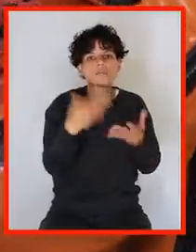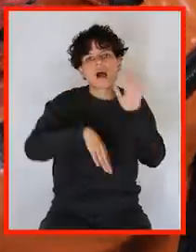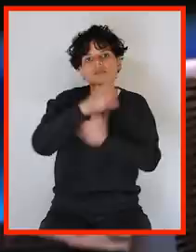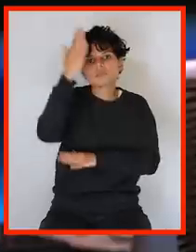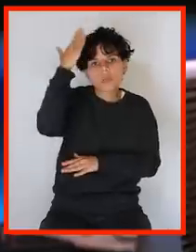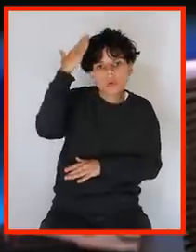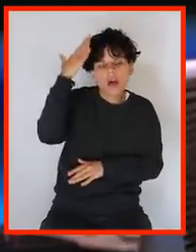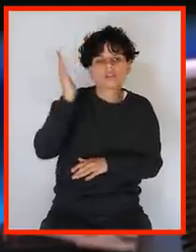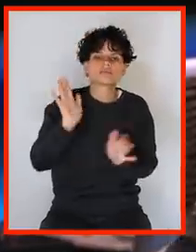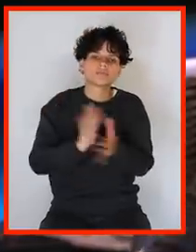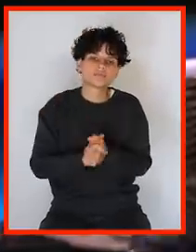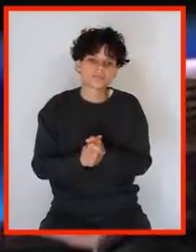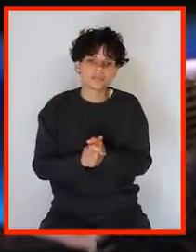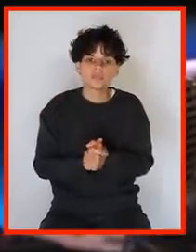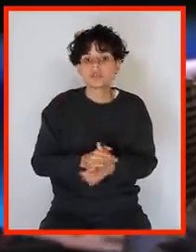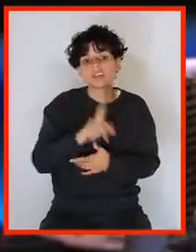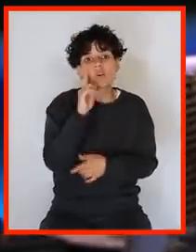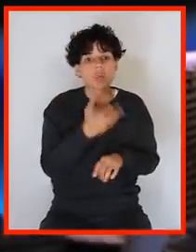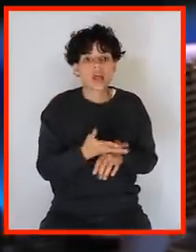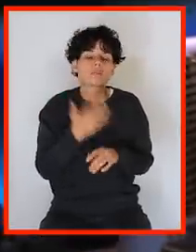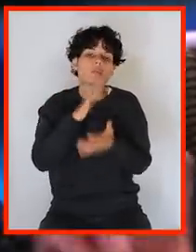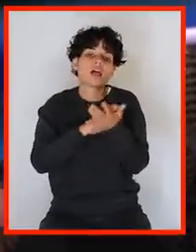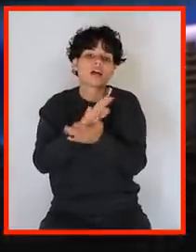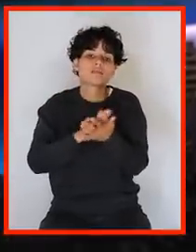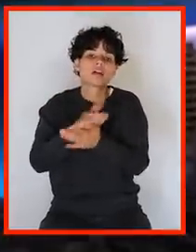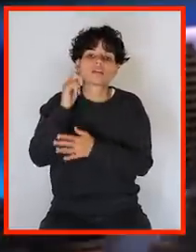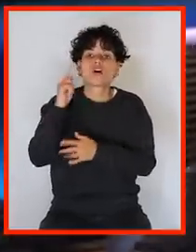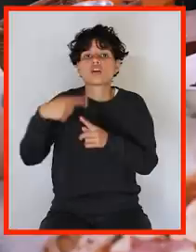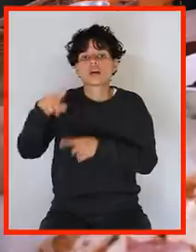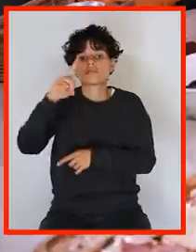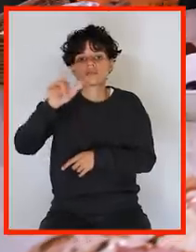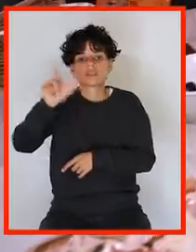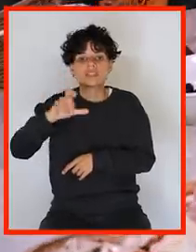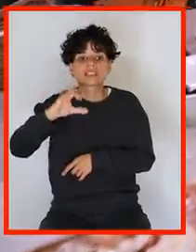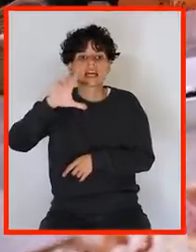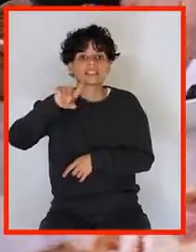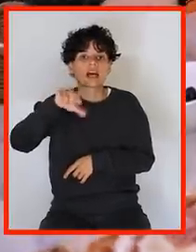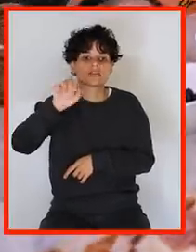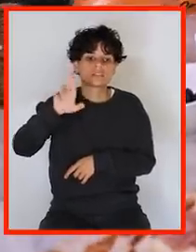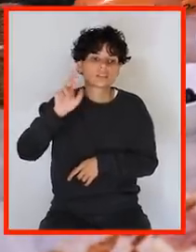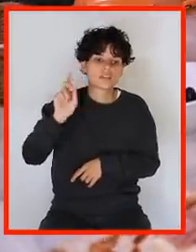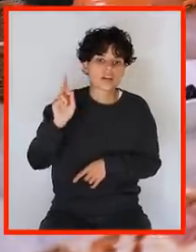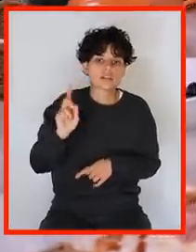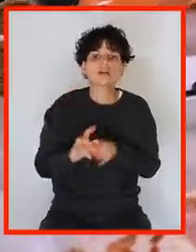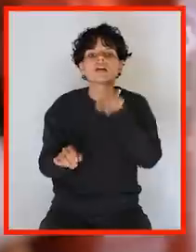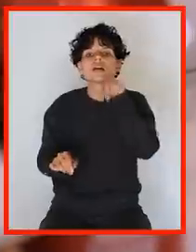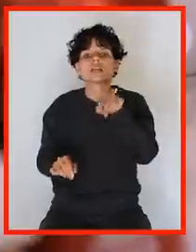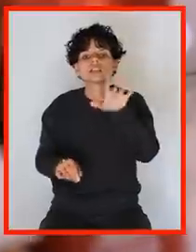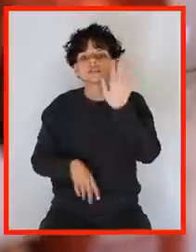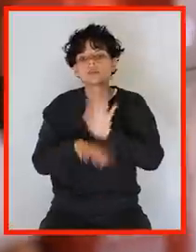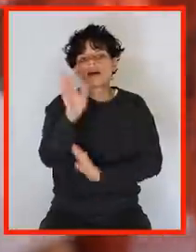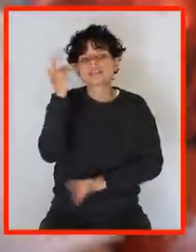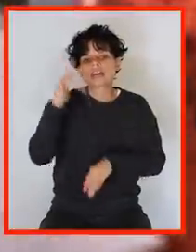te copiaron. Pero son guapos, ¿cachai? Yo creo que los que se llaman César de... Sí. No creo. Oye, que te hayan copiado. Esta está más caliente. Está